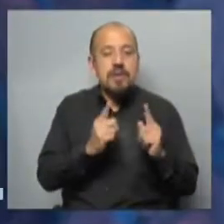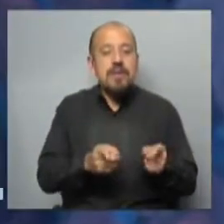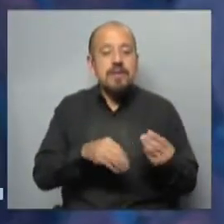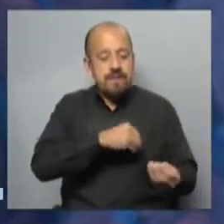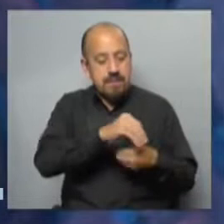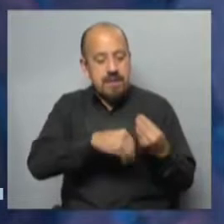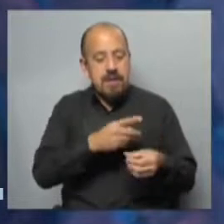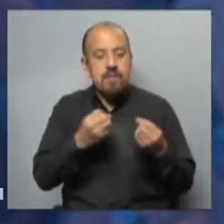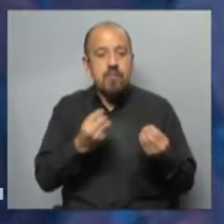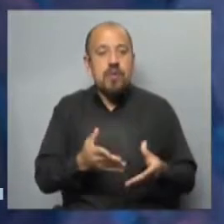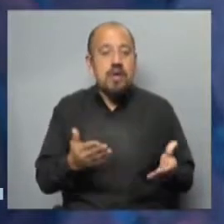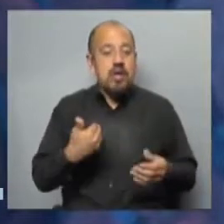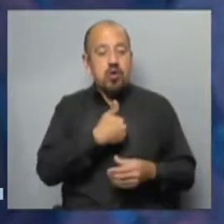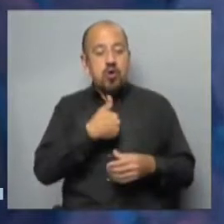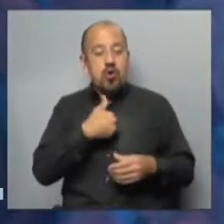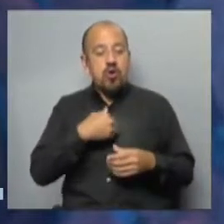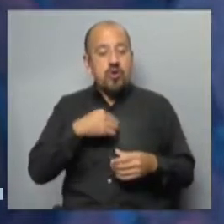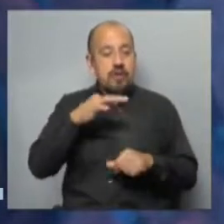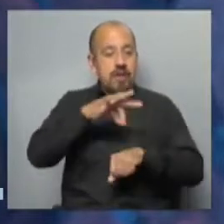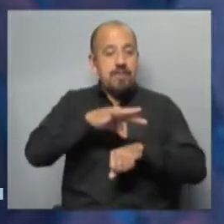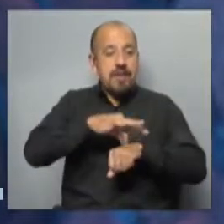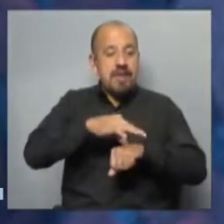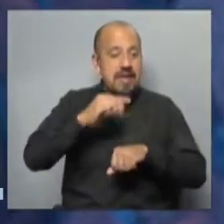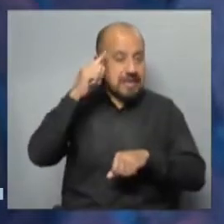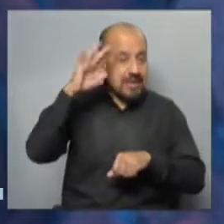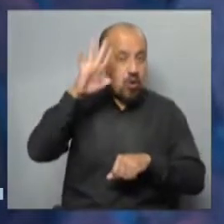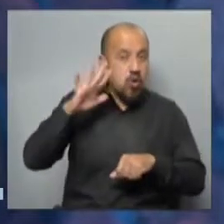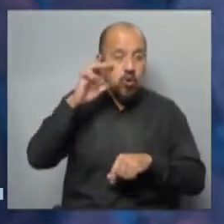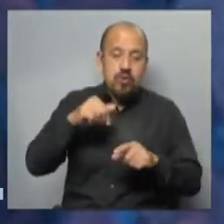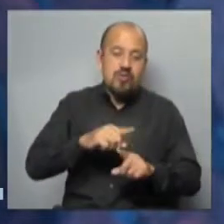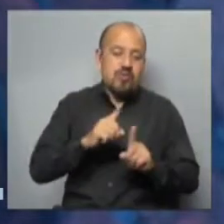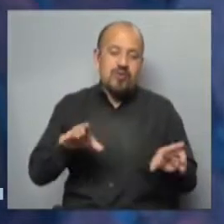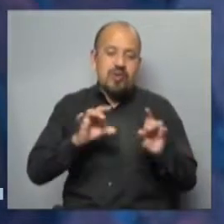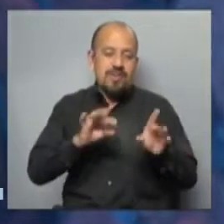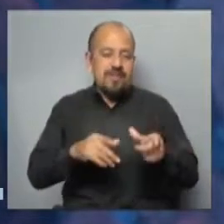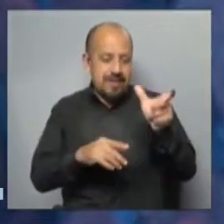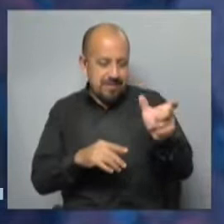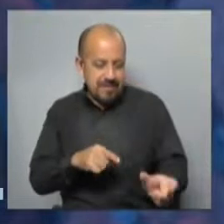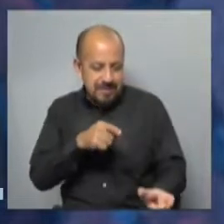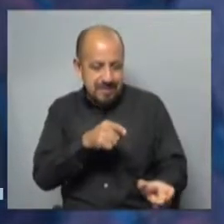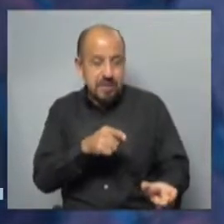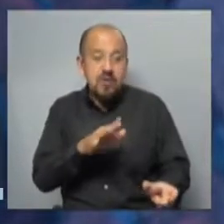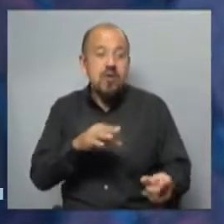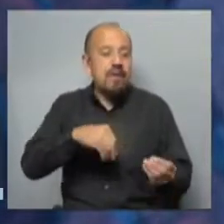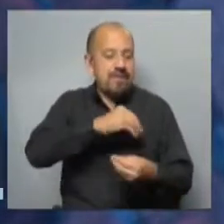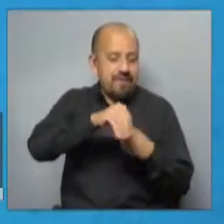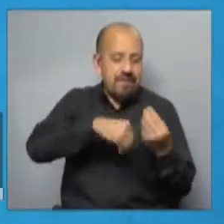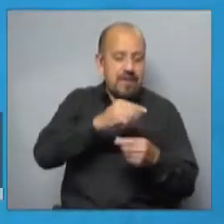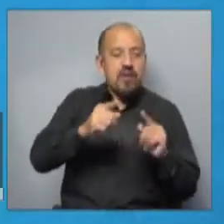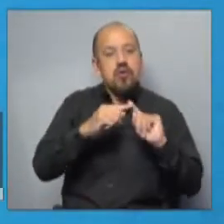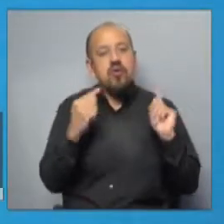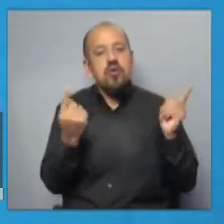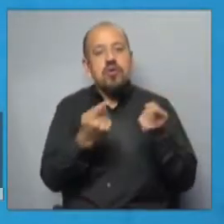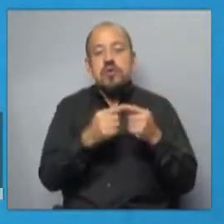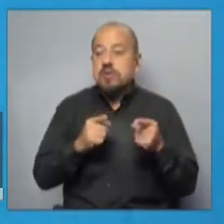porque la labor de psiquiatra no es sólo la del psicólogo psicóloga no es sólo para la persona sino también para la familia y estás tocando un tema